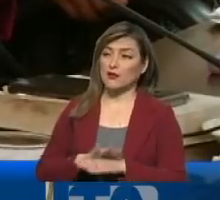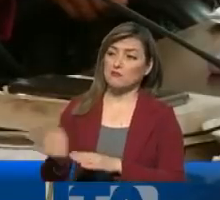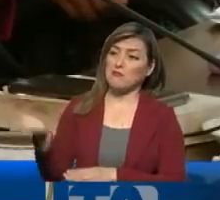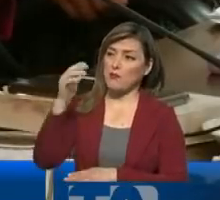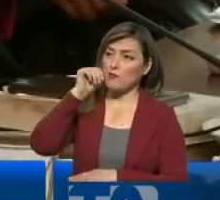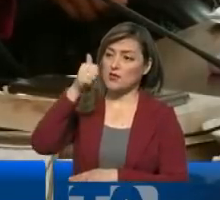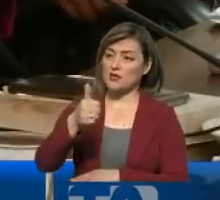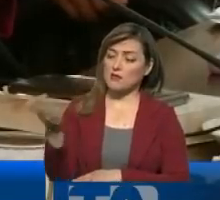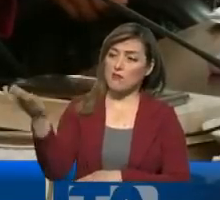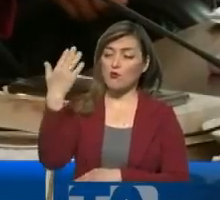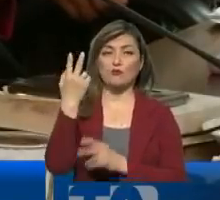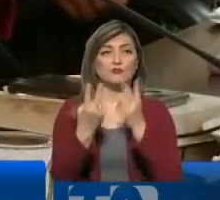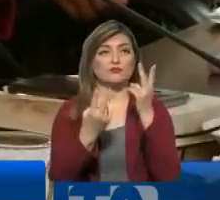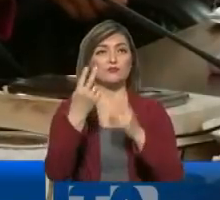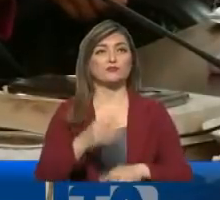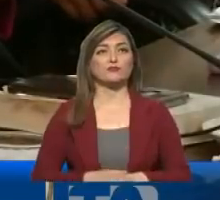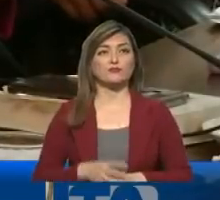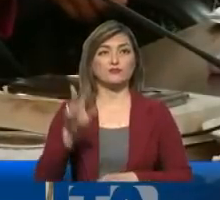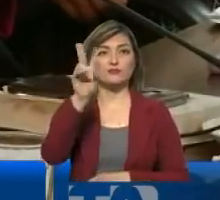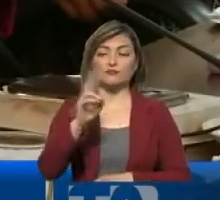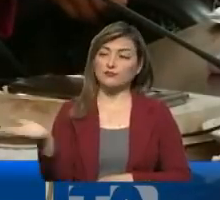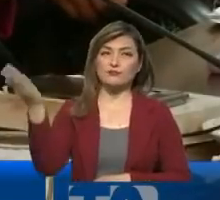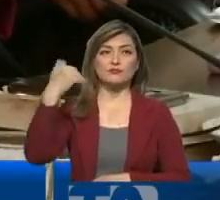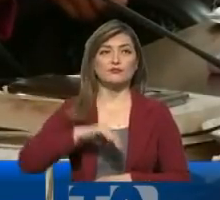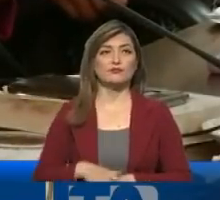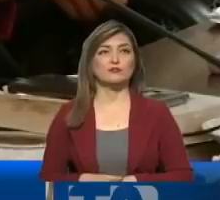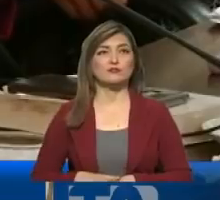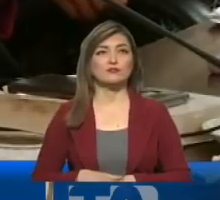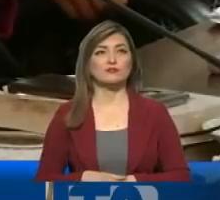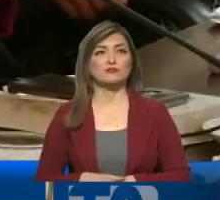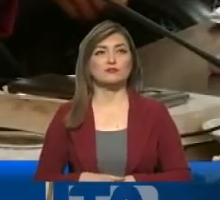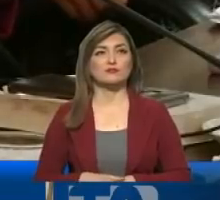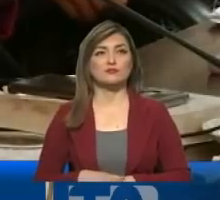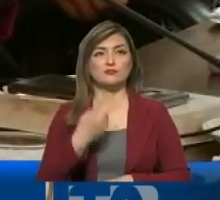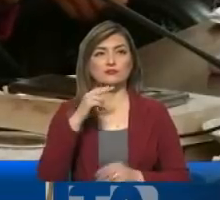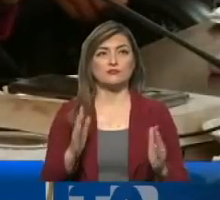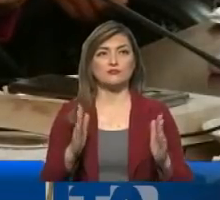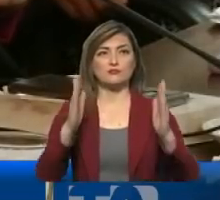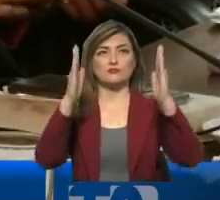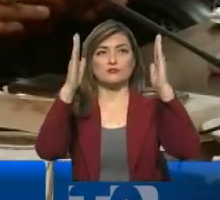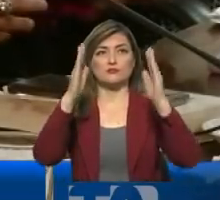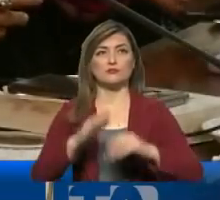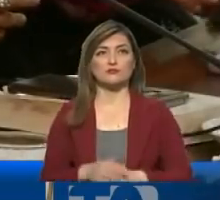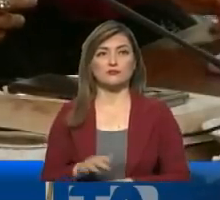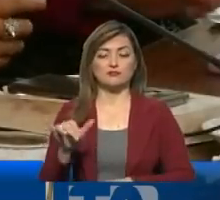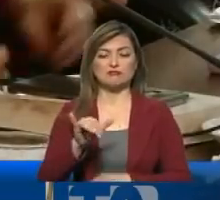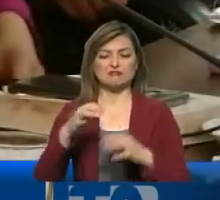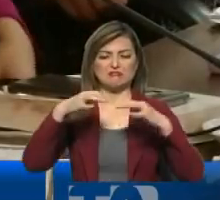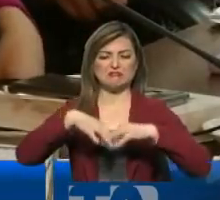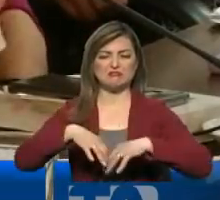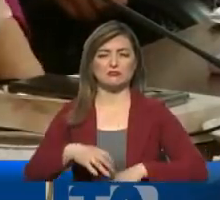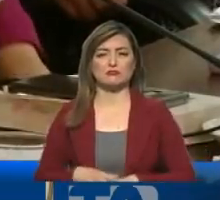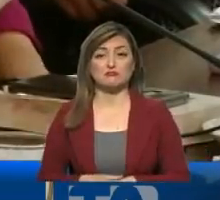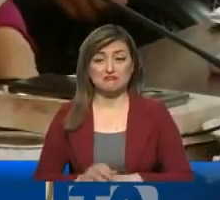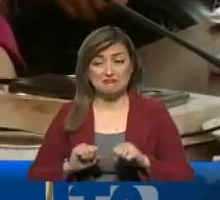vengan mañana, que vengan el viernes y van a ver cómo este edificio parece en ruinas.